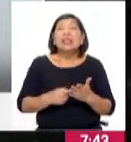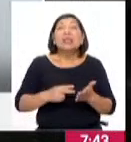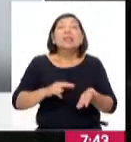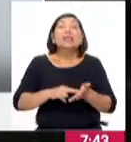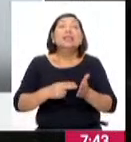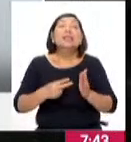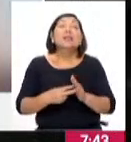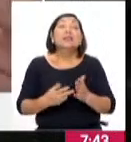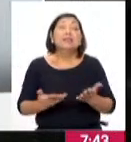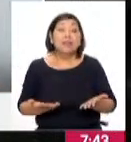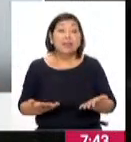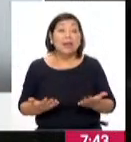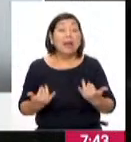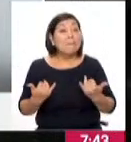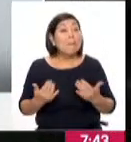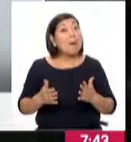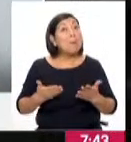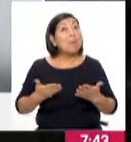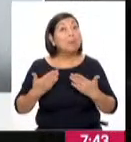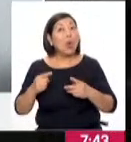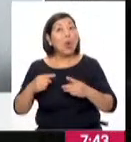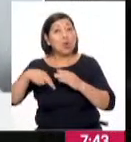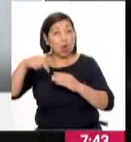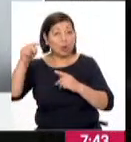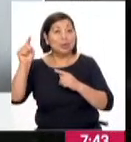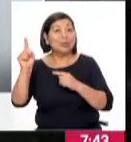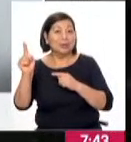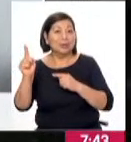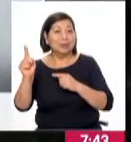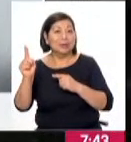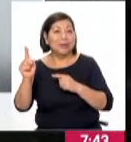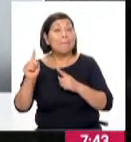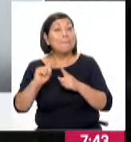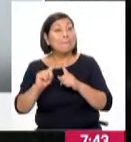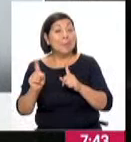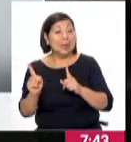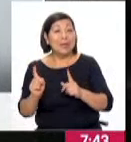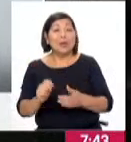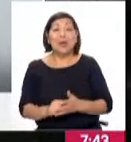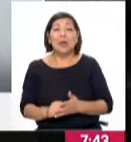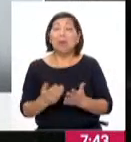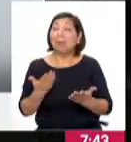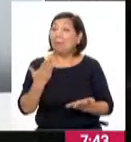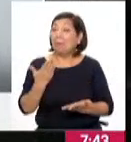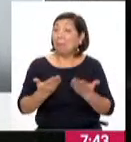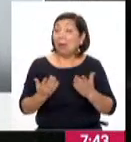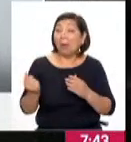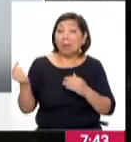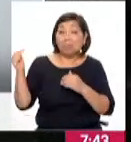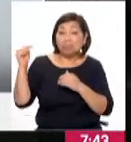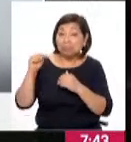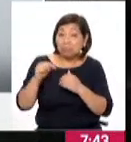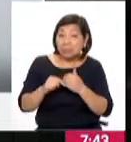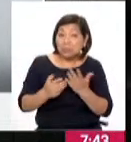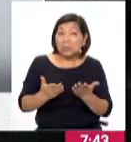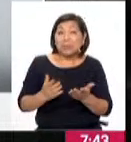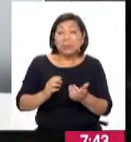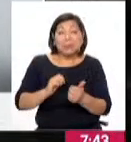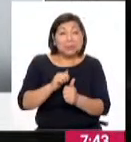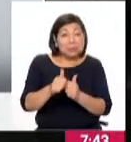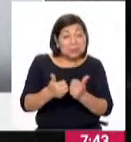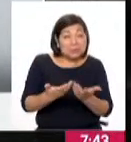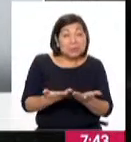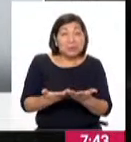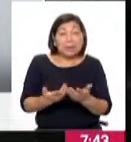implica que los vientos más cálidos del Norte una Tropical Es probable que ingresen pues a zona costera especialmente